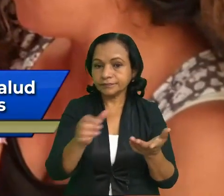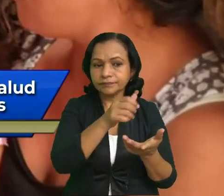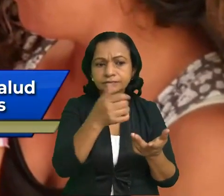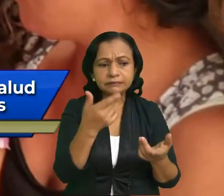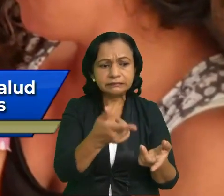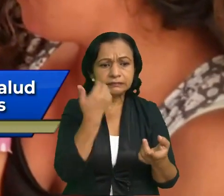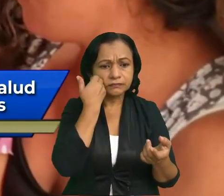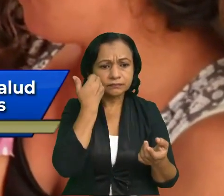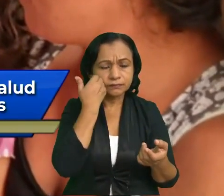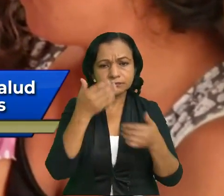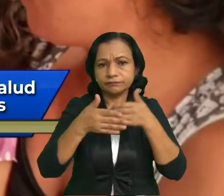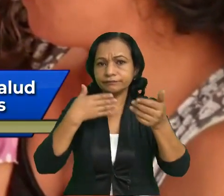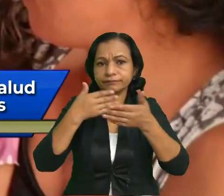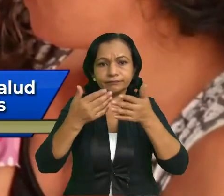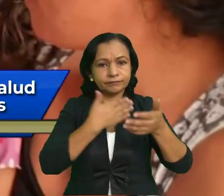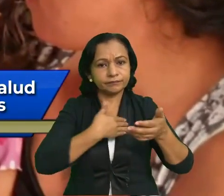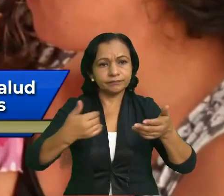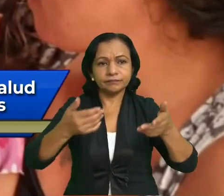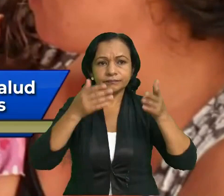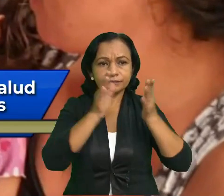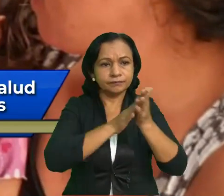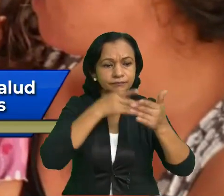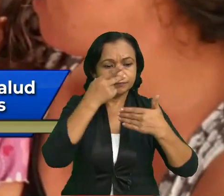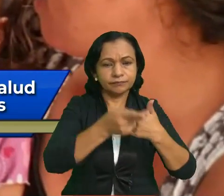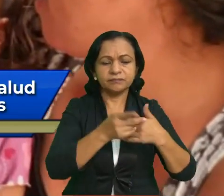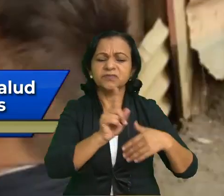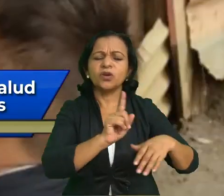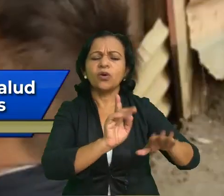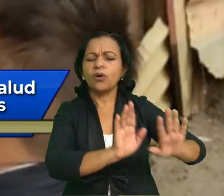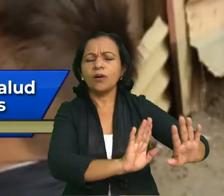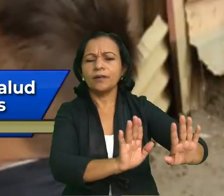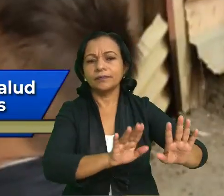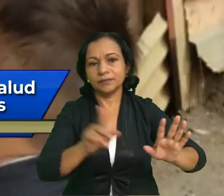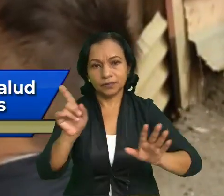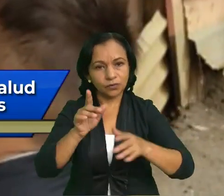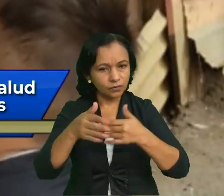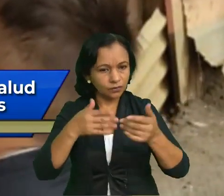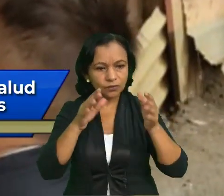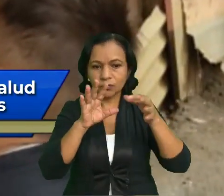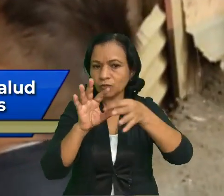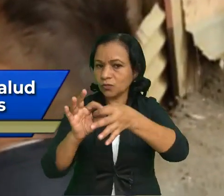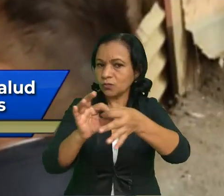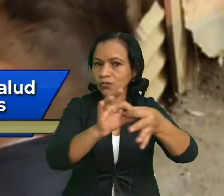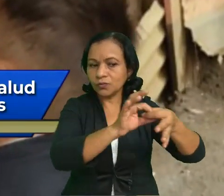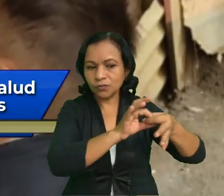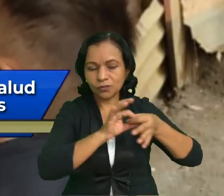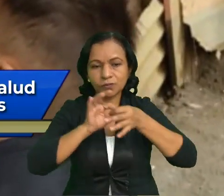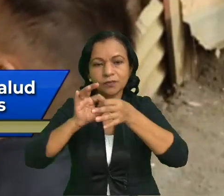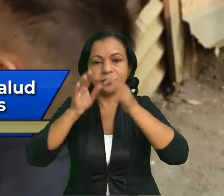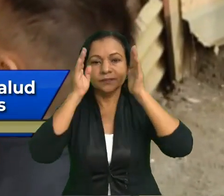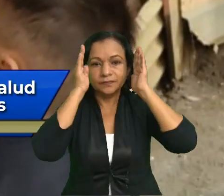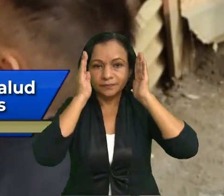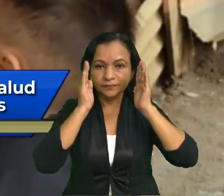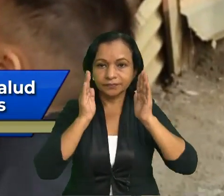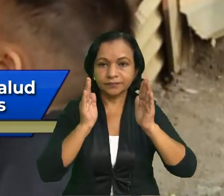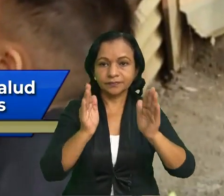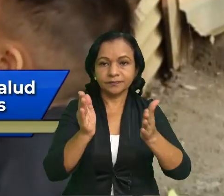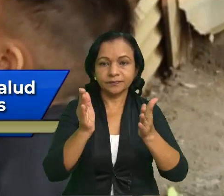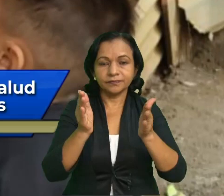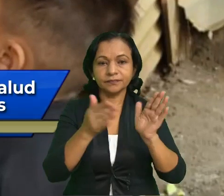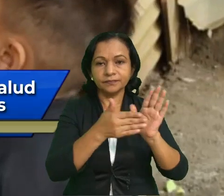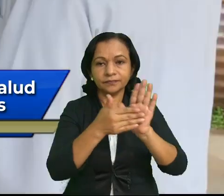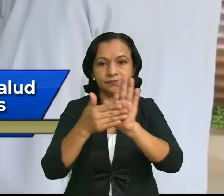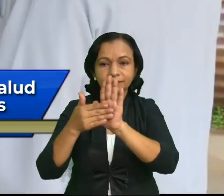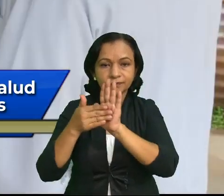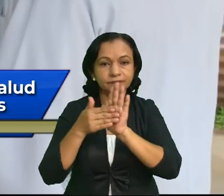situaciones que tienen que ver con los sorianos que puedo atender por eso no te puedo atender porque no vengo para eso el eso es lo importante y la riqueza de nuestro modelo